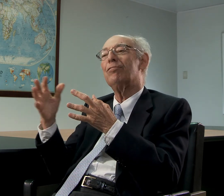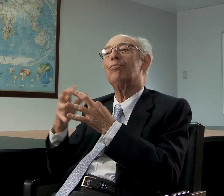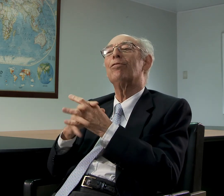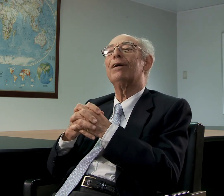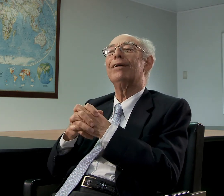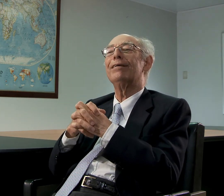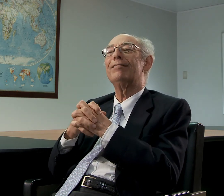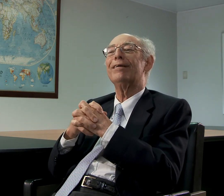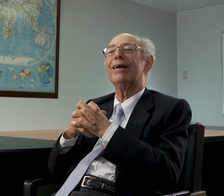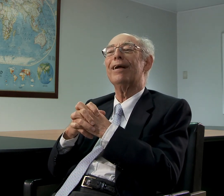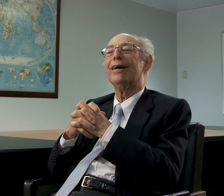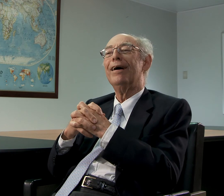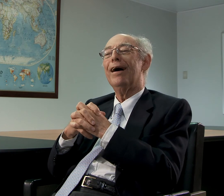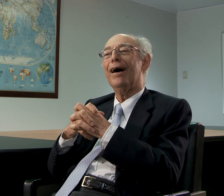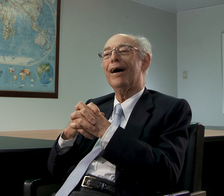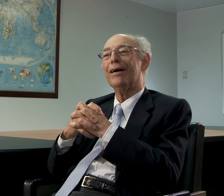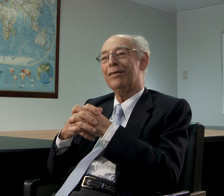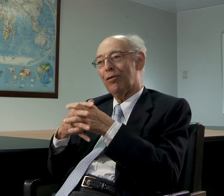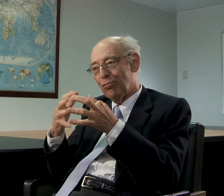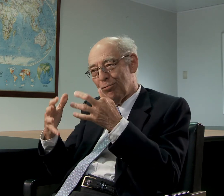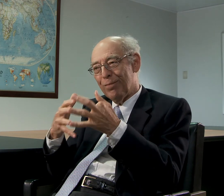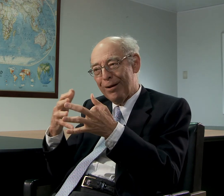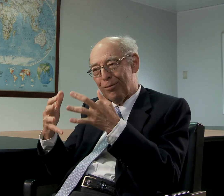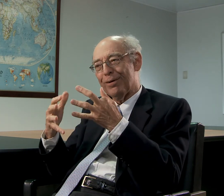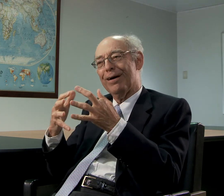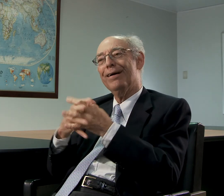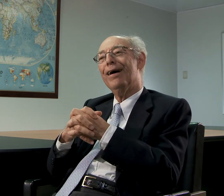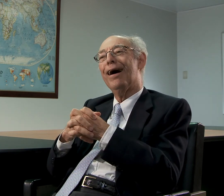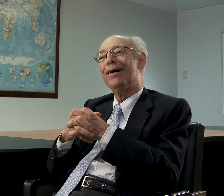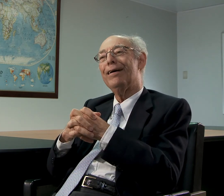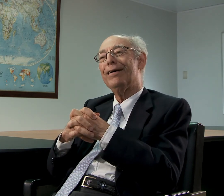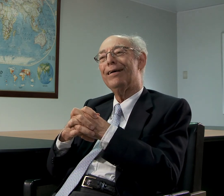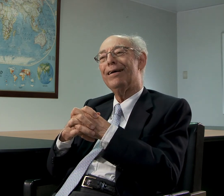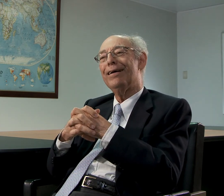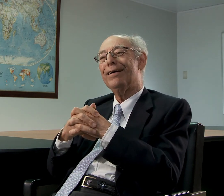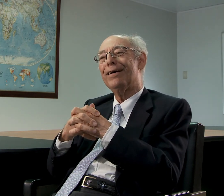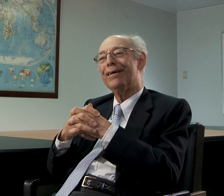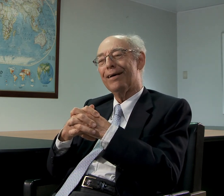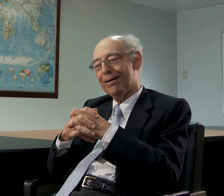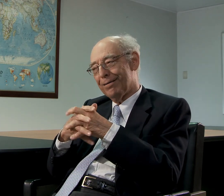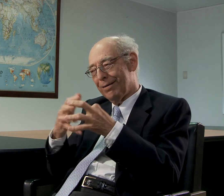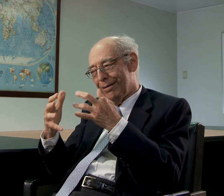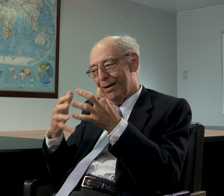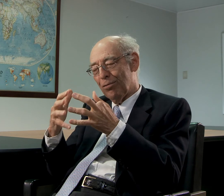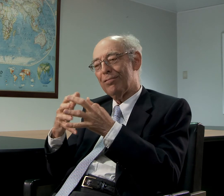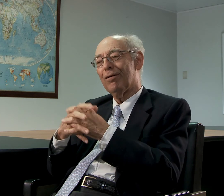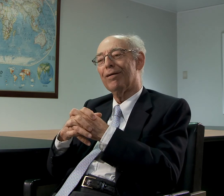esos años hubo que destinarla de recursos humanos y